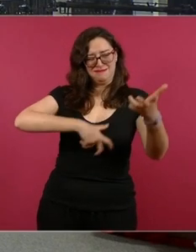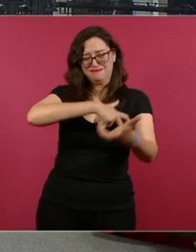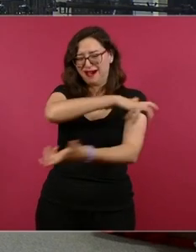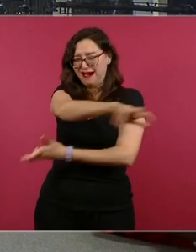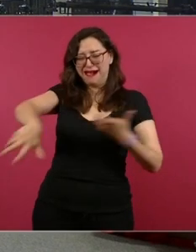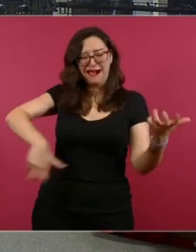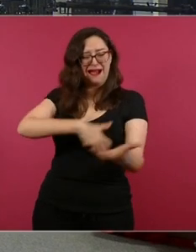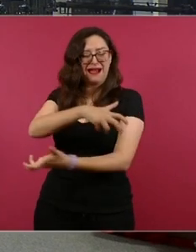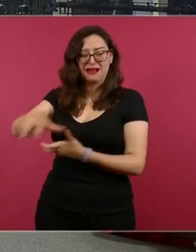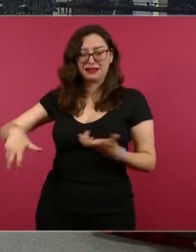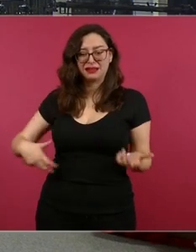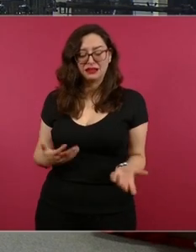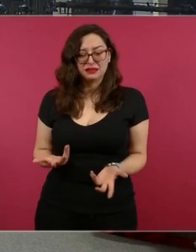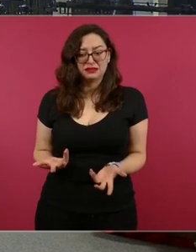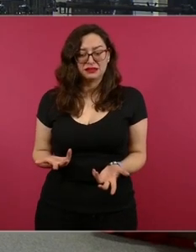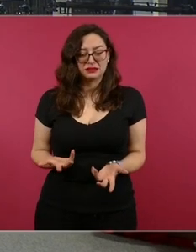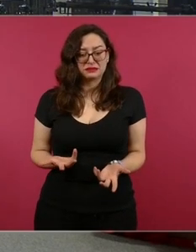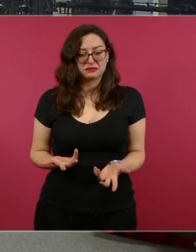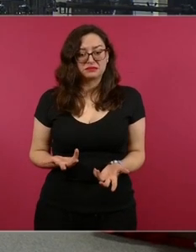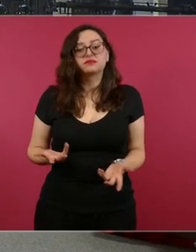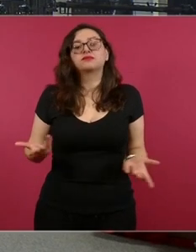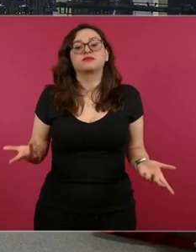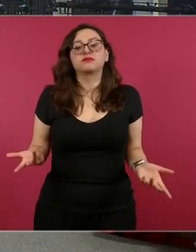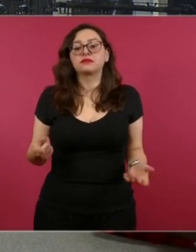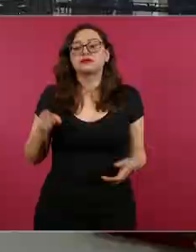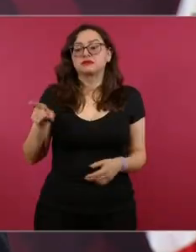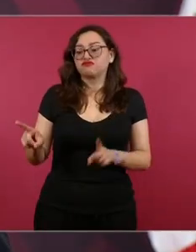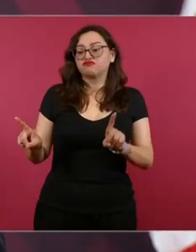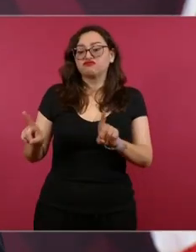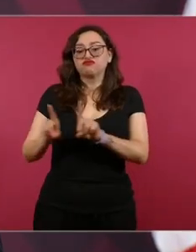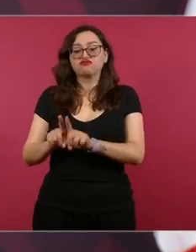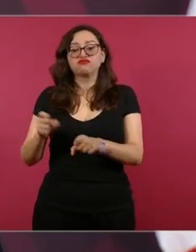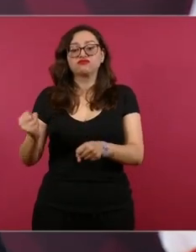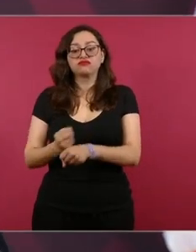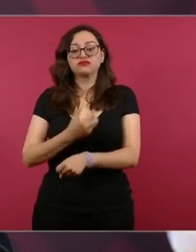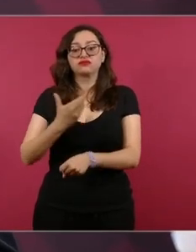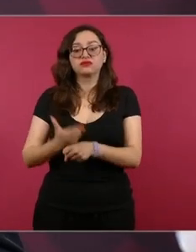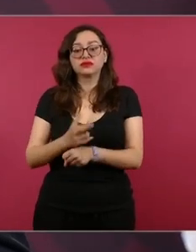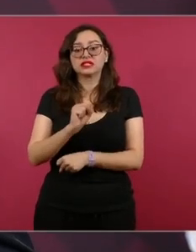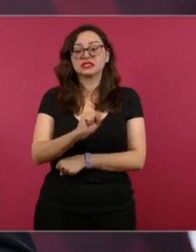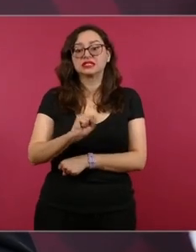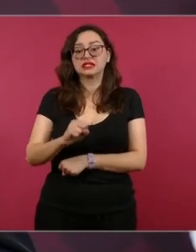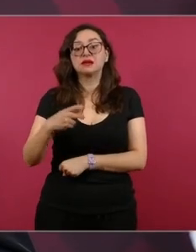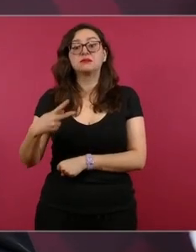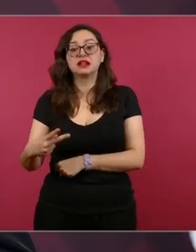y tenía como secretario de Seguridad Pública